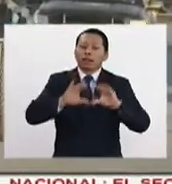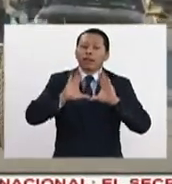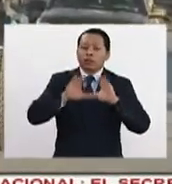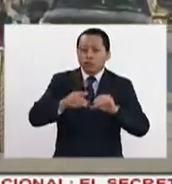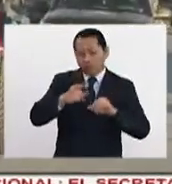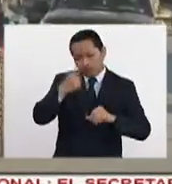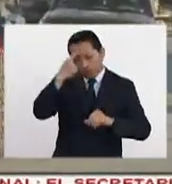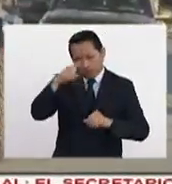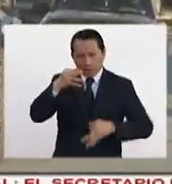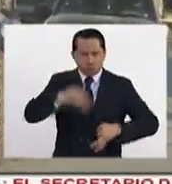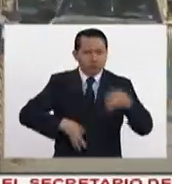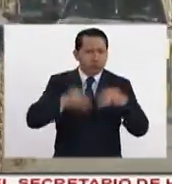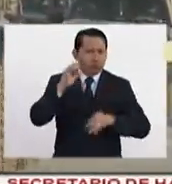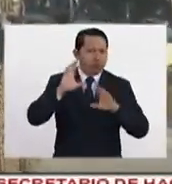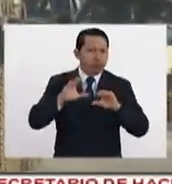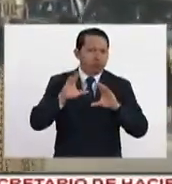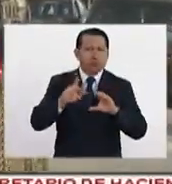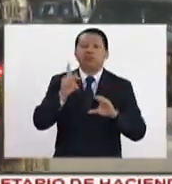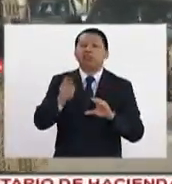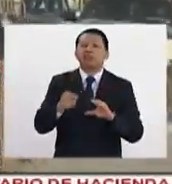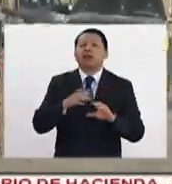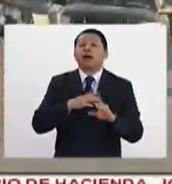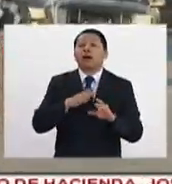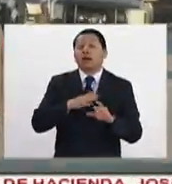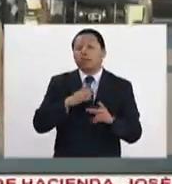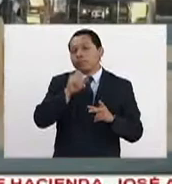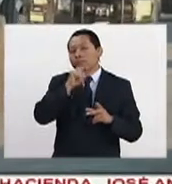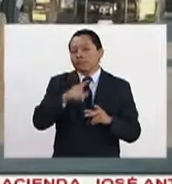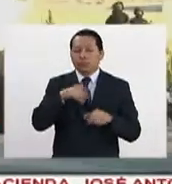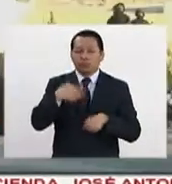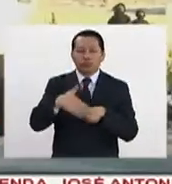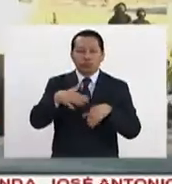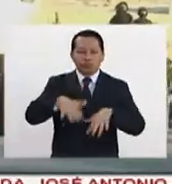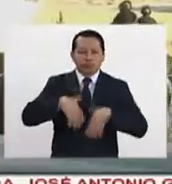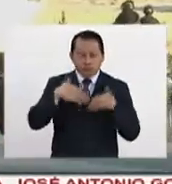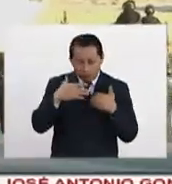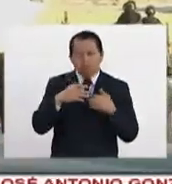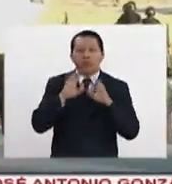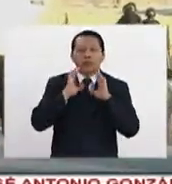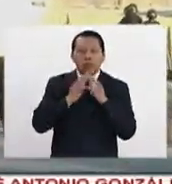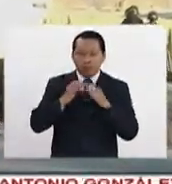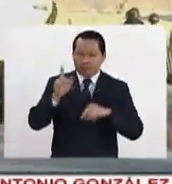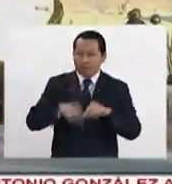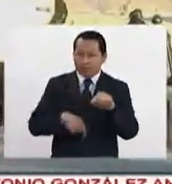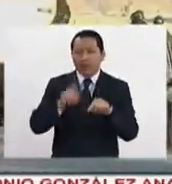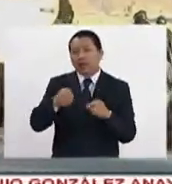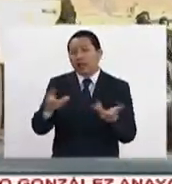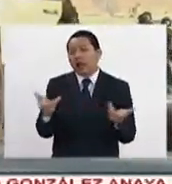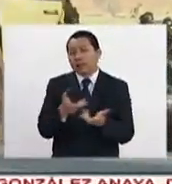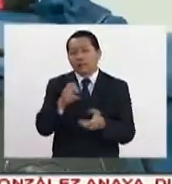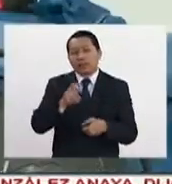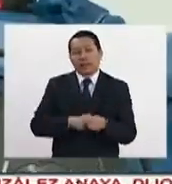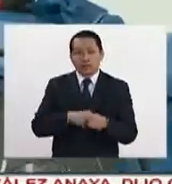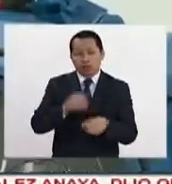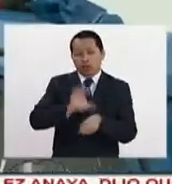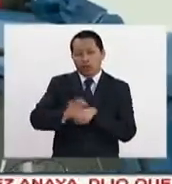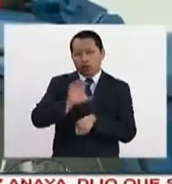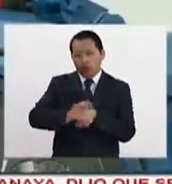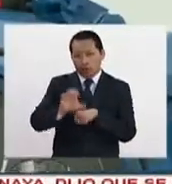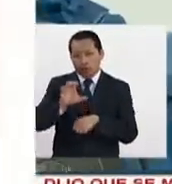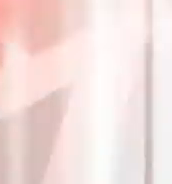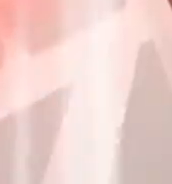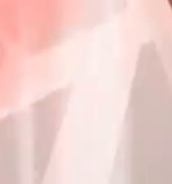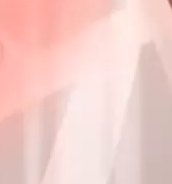funcionarios judiciales. Todo esto en el marco de la cumbre trilateral contra el crimen organizado que se realiza en Cartagena, Colombia.